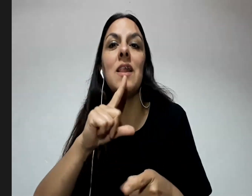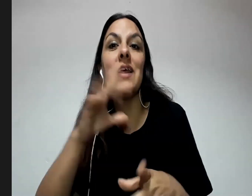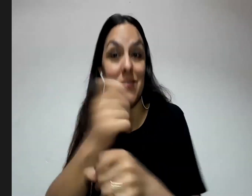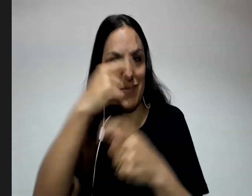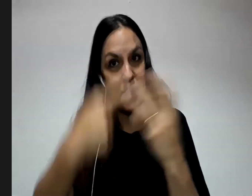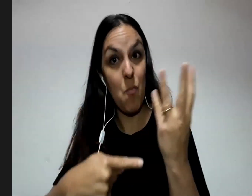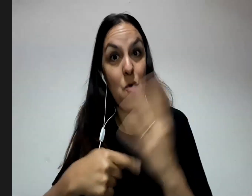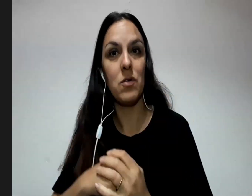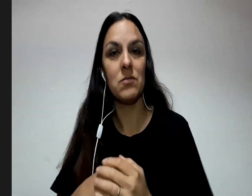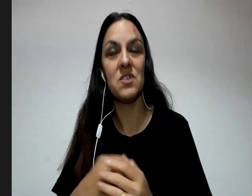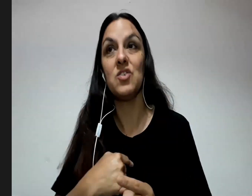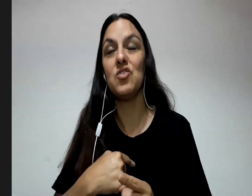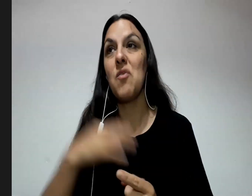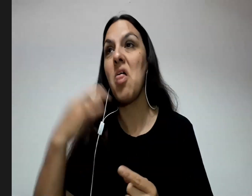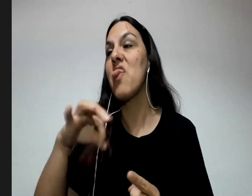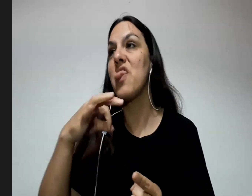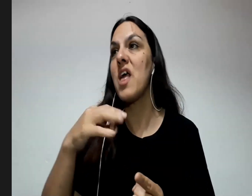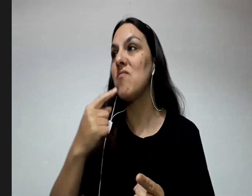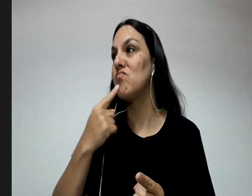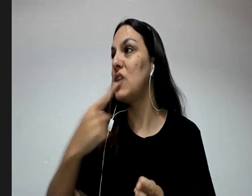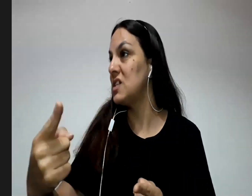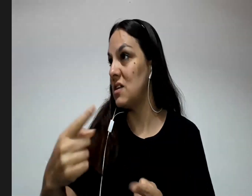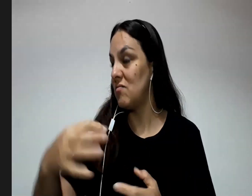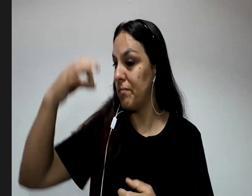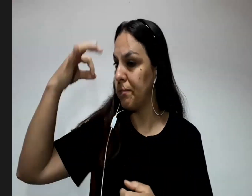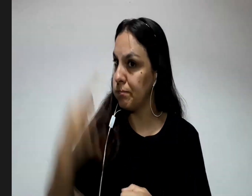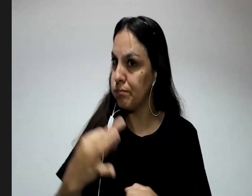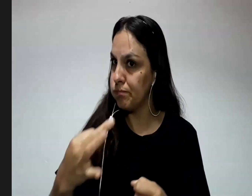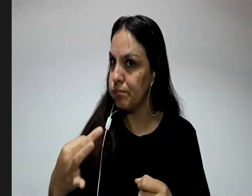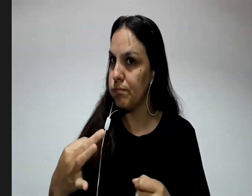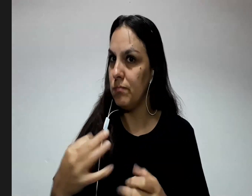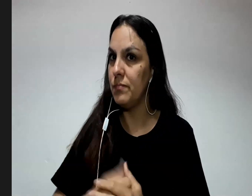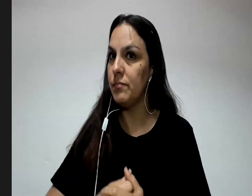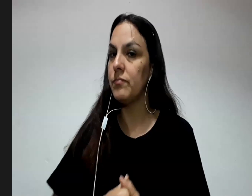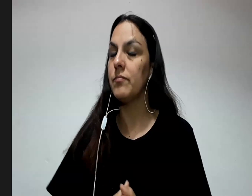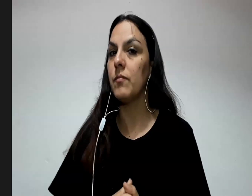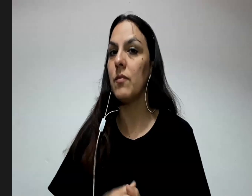tengo que ser objetivo y concreto. Hoy,